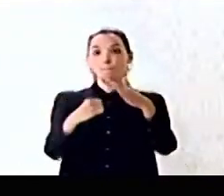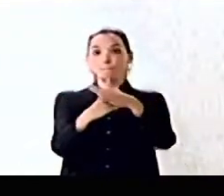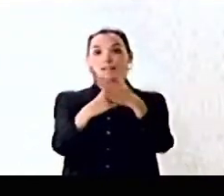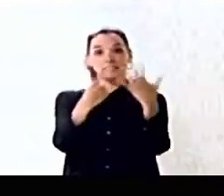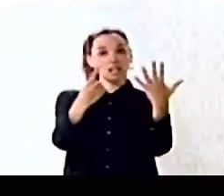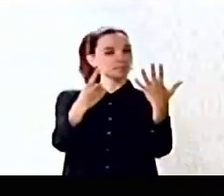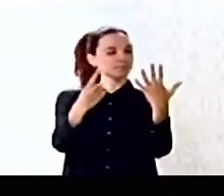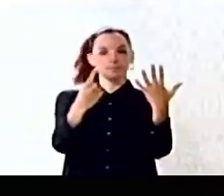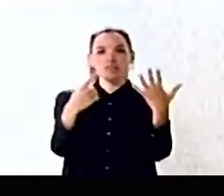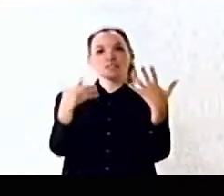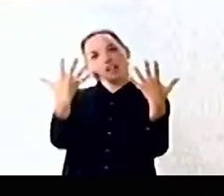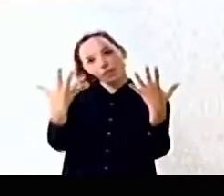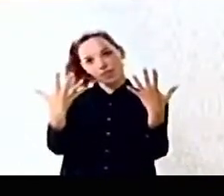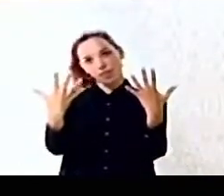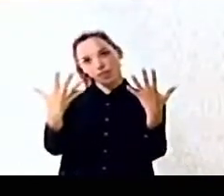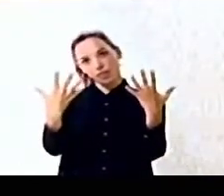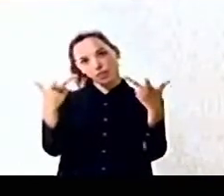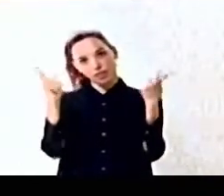de 10.